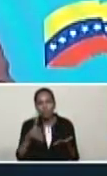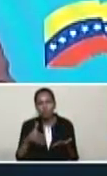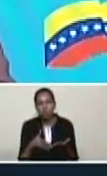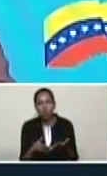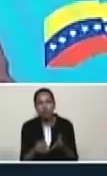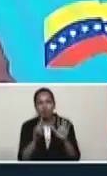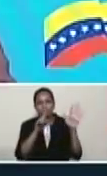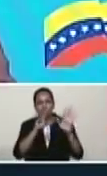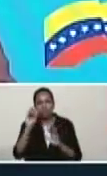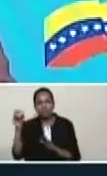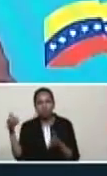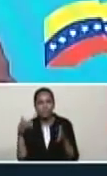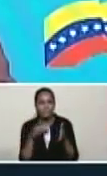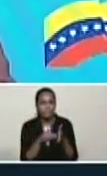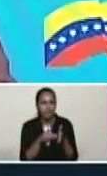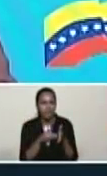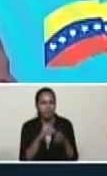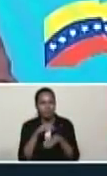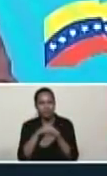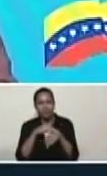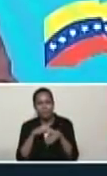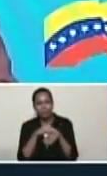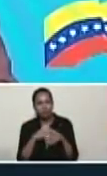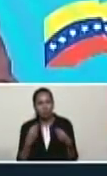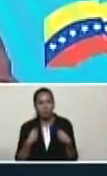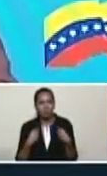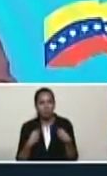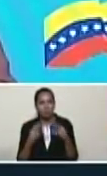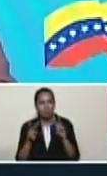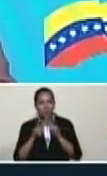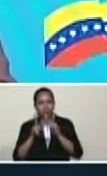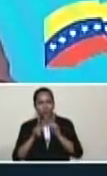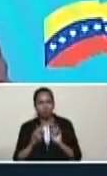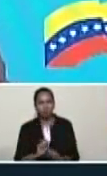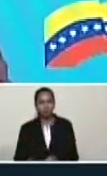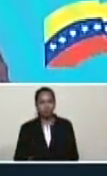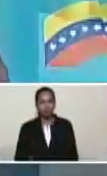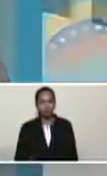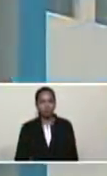2.600.000 de la gran misión Vivienda Venezuela. Adelante.